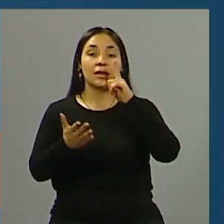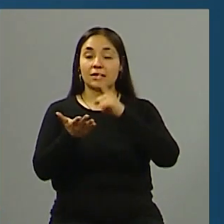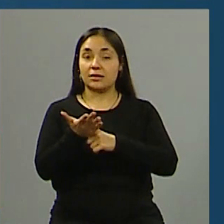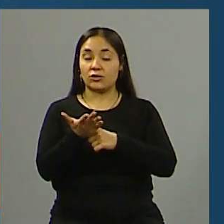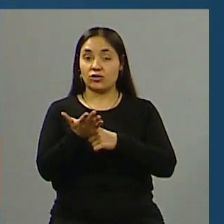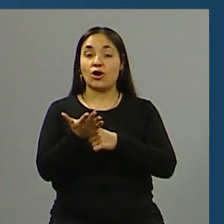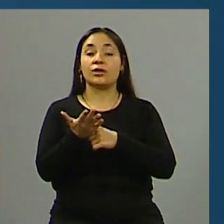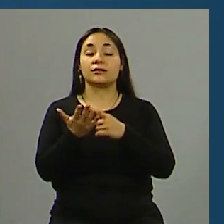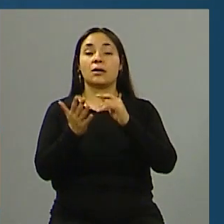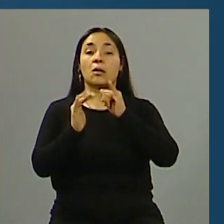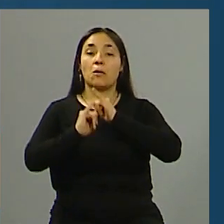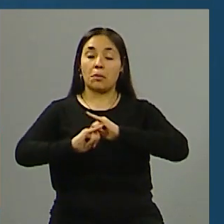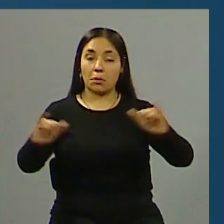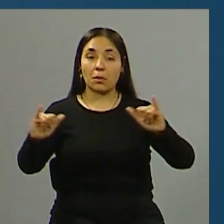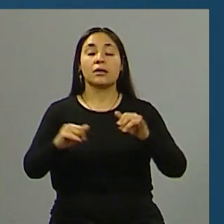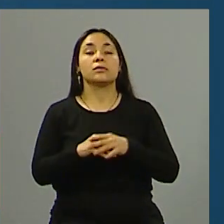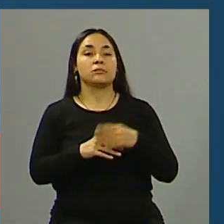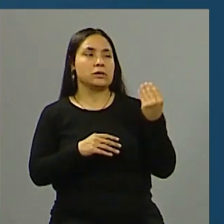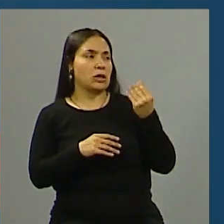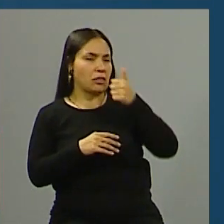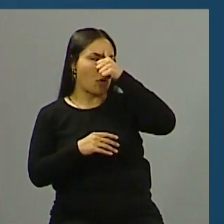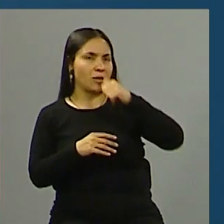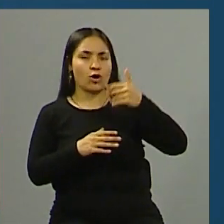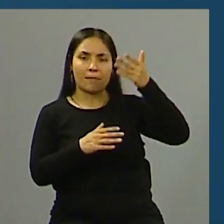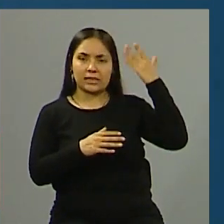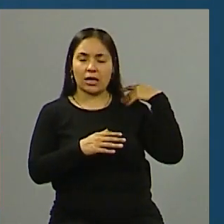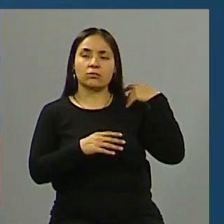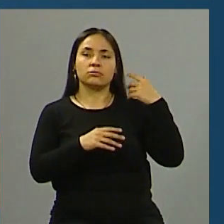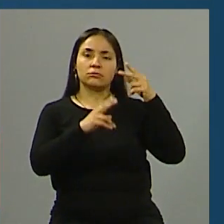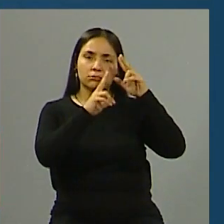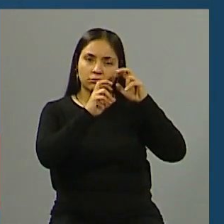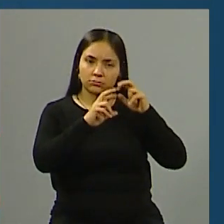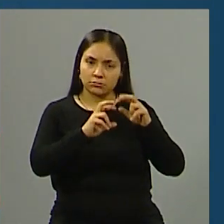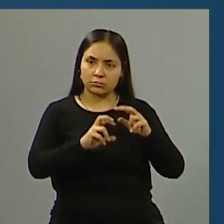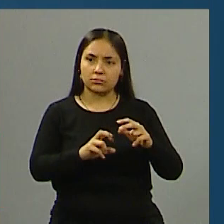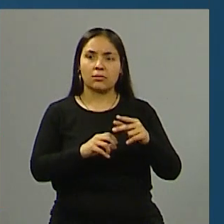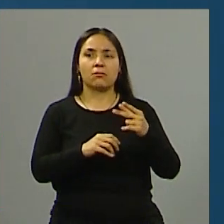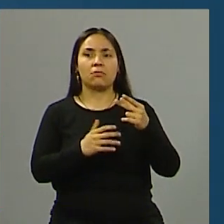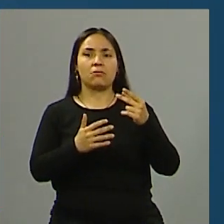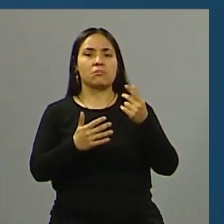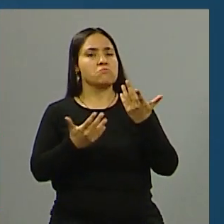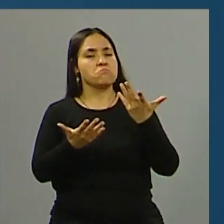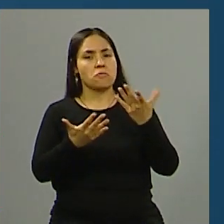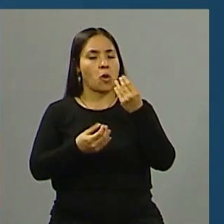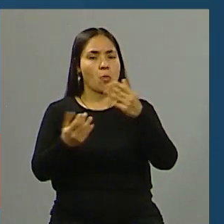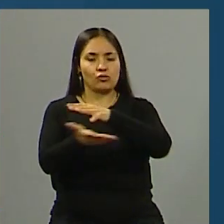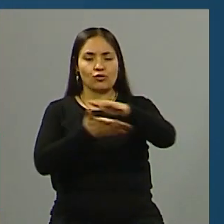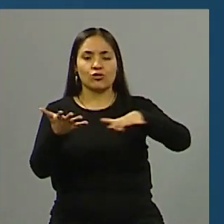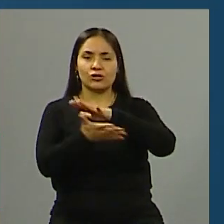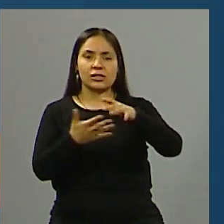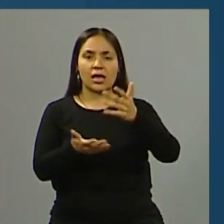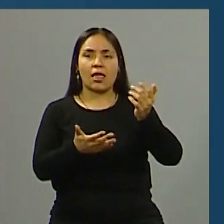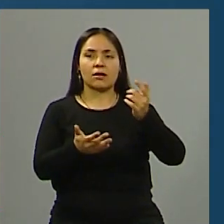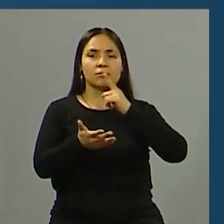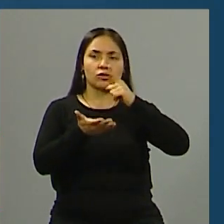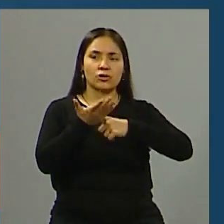además fin de semana, muchos decían, tenemos que analizar el impacto que puede tener y sobre todo pensando un poco en uno de